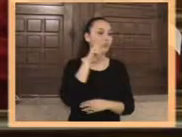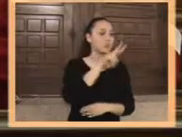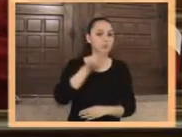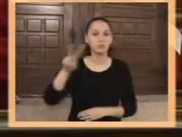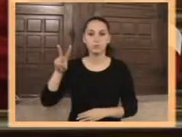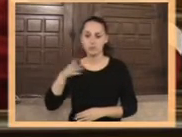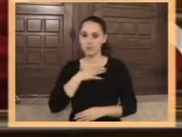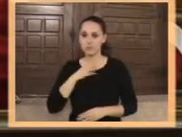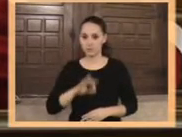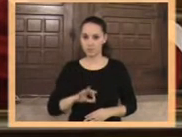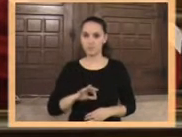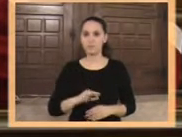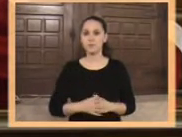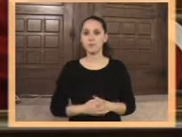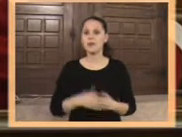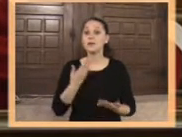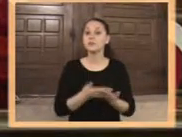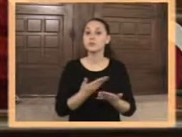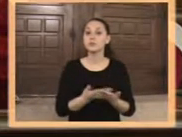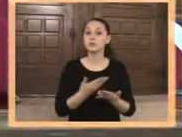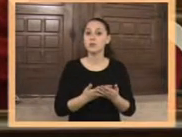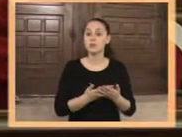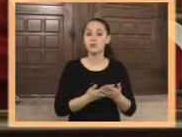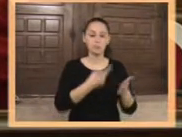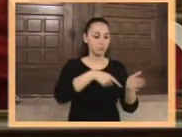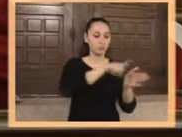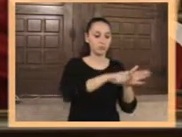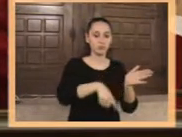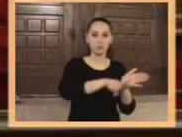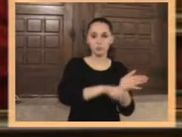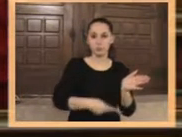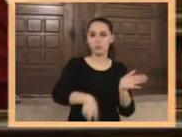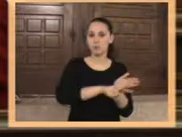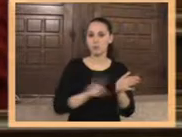de candidatura a las vacantes se realizará por un orden de registro de solicitud.